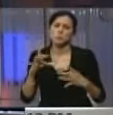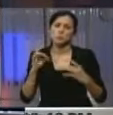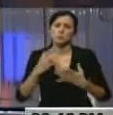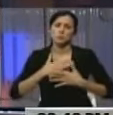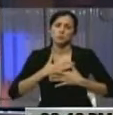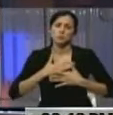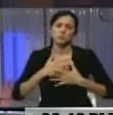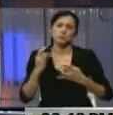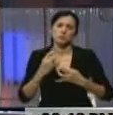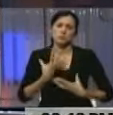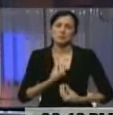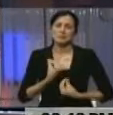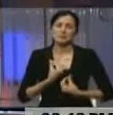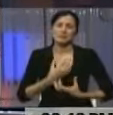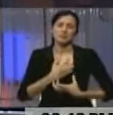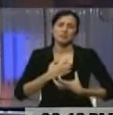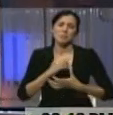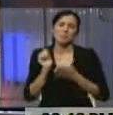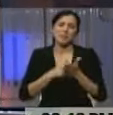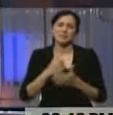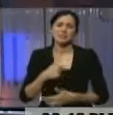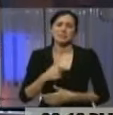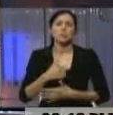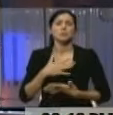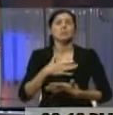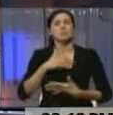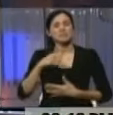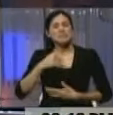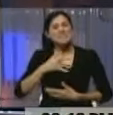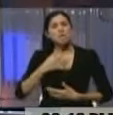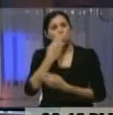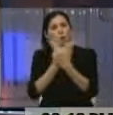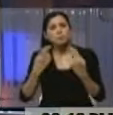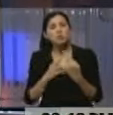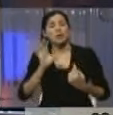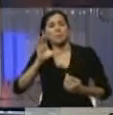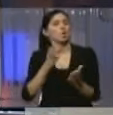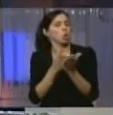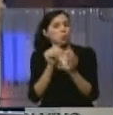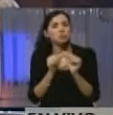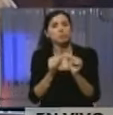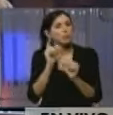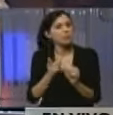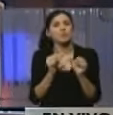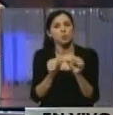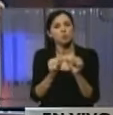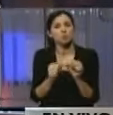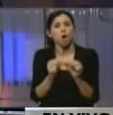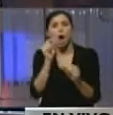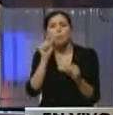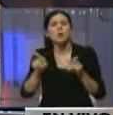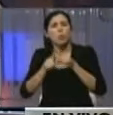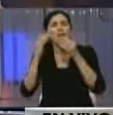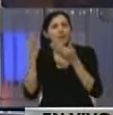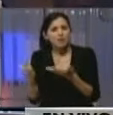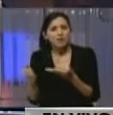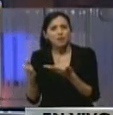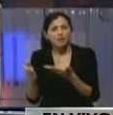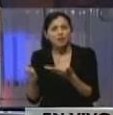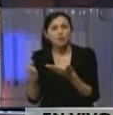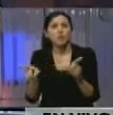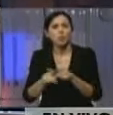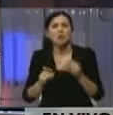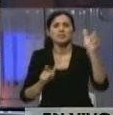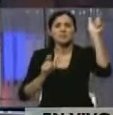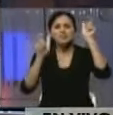una desazón, pero también queda un compromiso de que esta patria tiene que echar pa'lante, por hombres como él, por hombres como